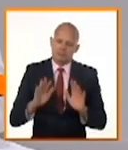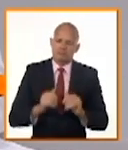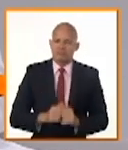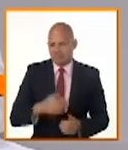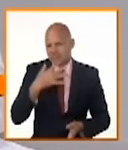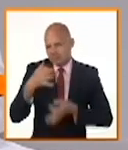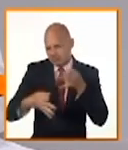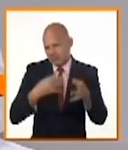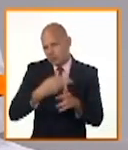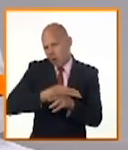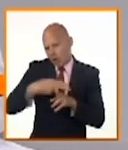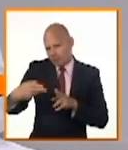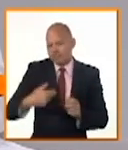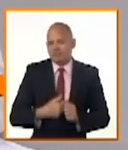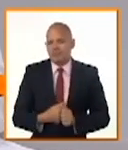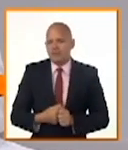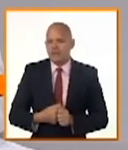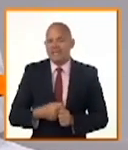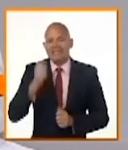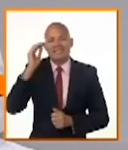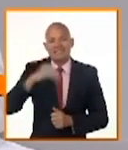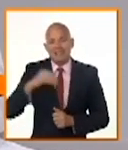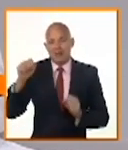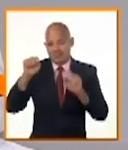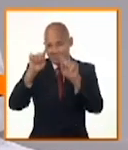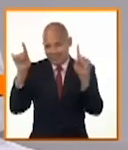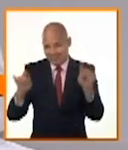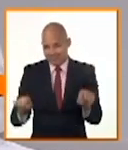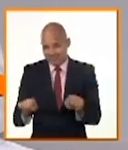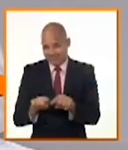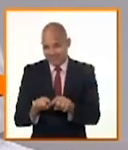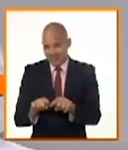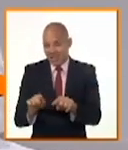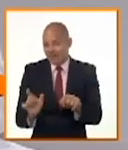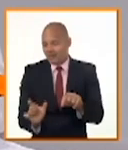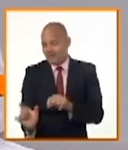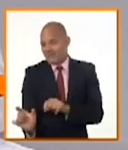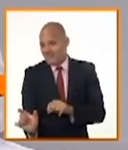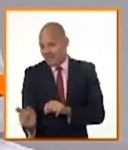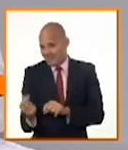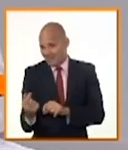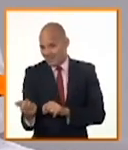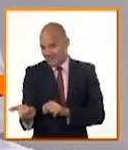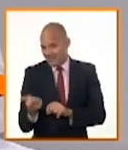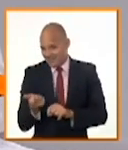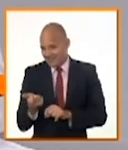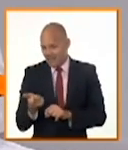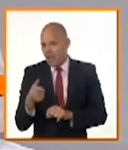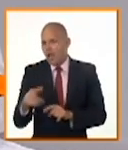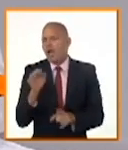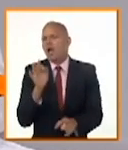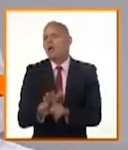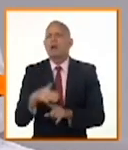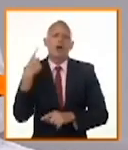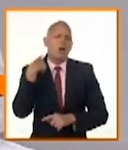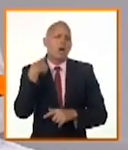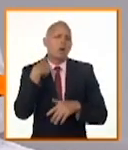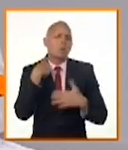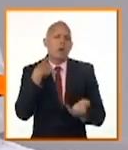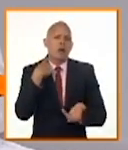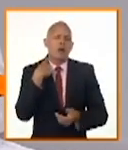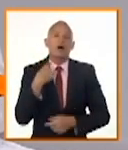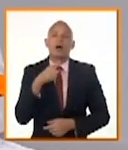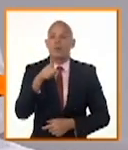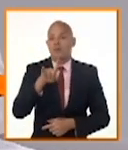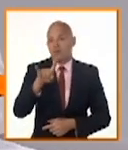1997 y que hasta la fecha se ha mantenido y se mantendrá pero depende de un nivel de muy alto para poderlo para poderlo